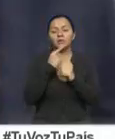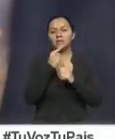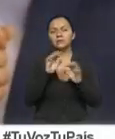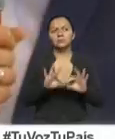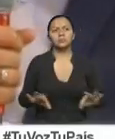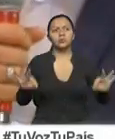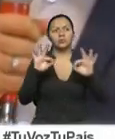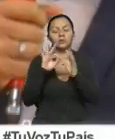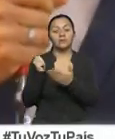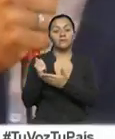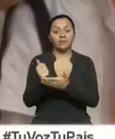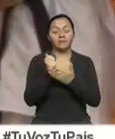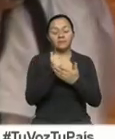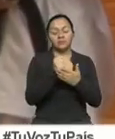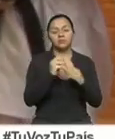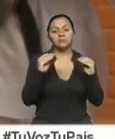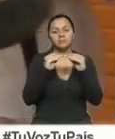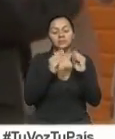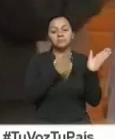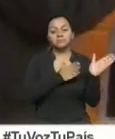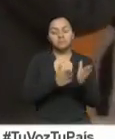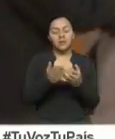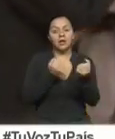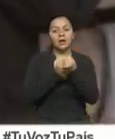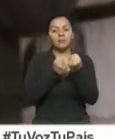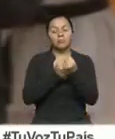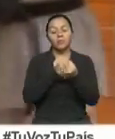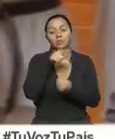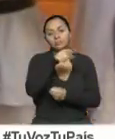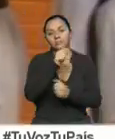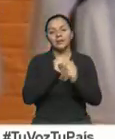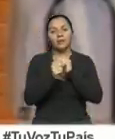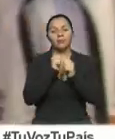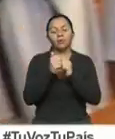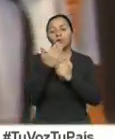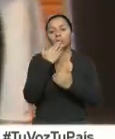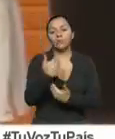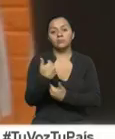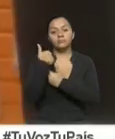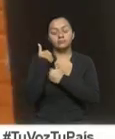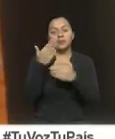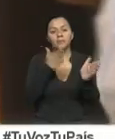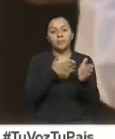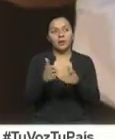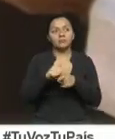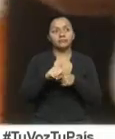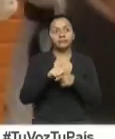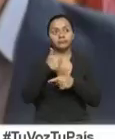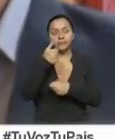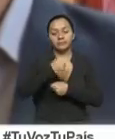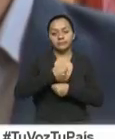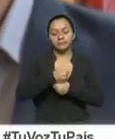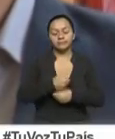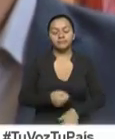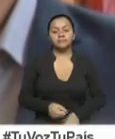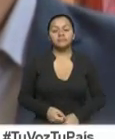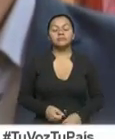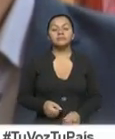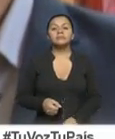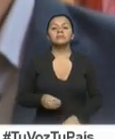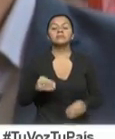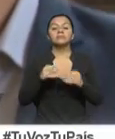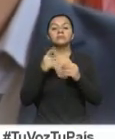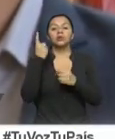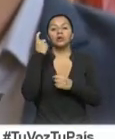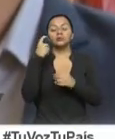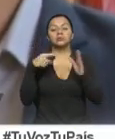estos beneficios obedecen al apoyo que se busca dar a los deportistas a través del plan de alto rendimiento. Que eso es parte de esos